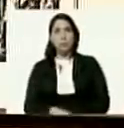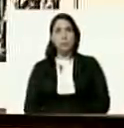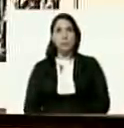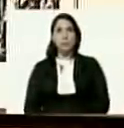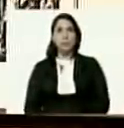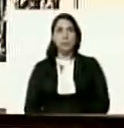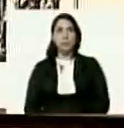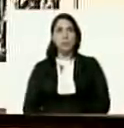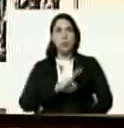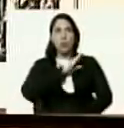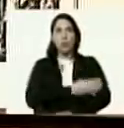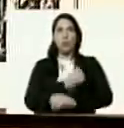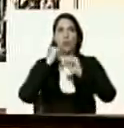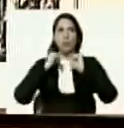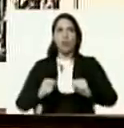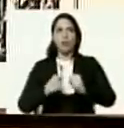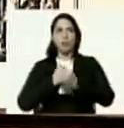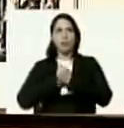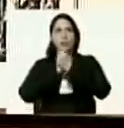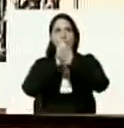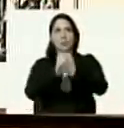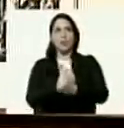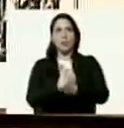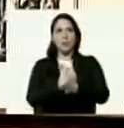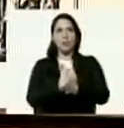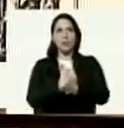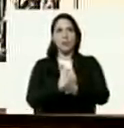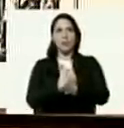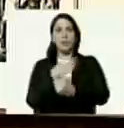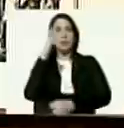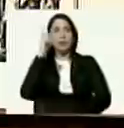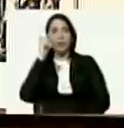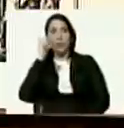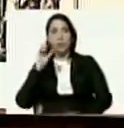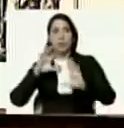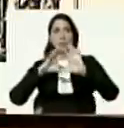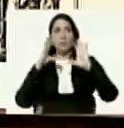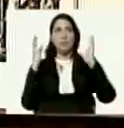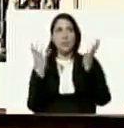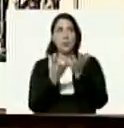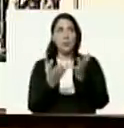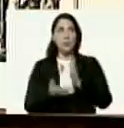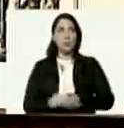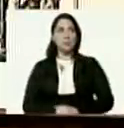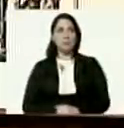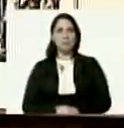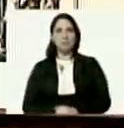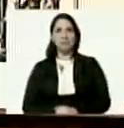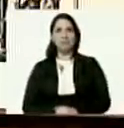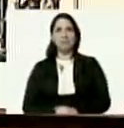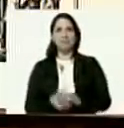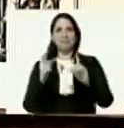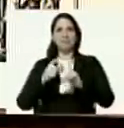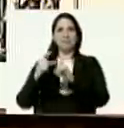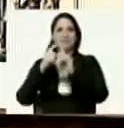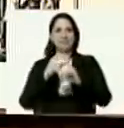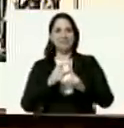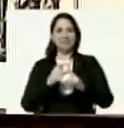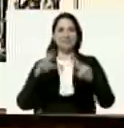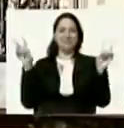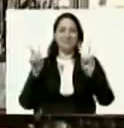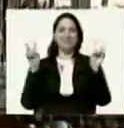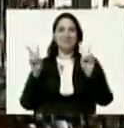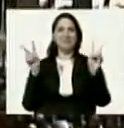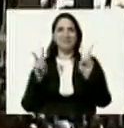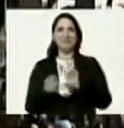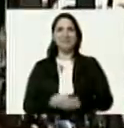con fuerza, con amor, que se escuche en el mundo entero la consigna que nos llevó a la victoria